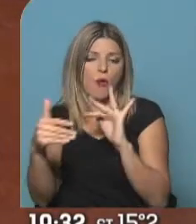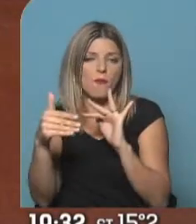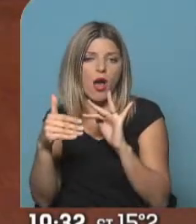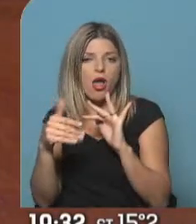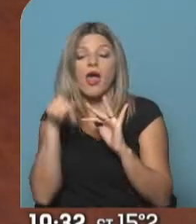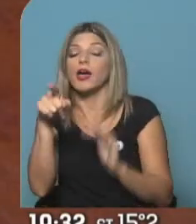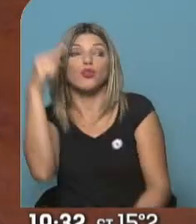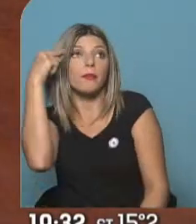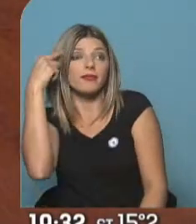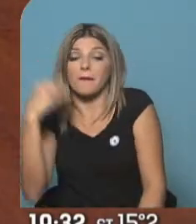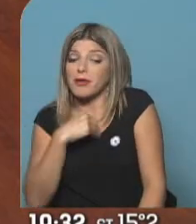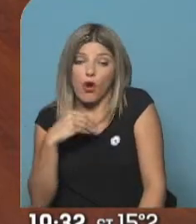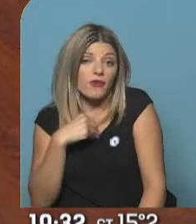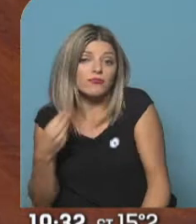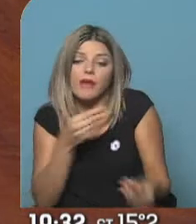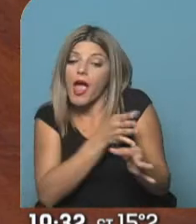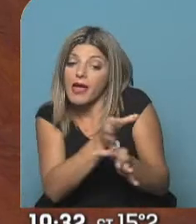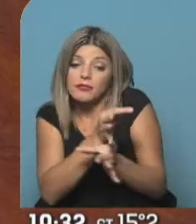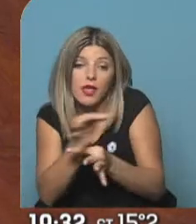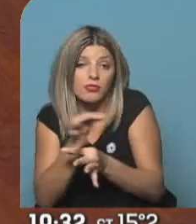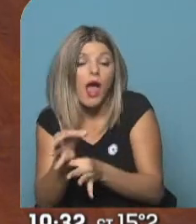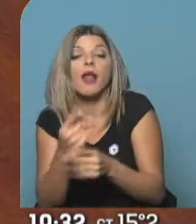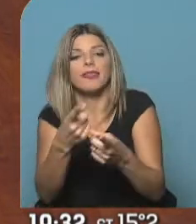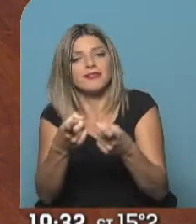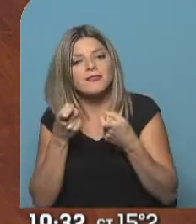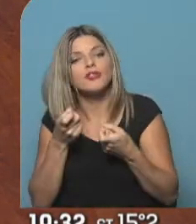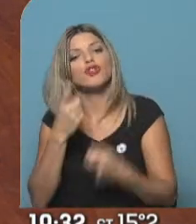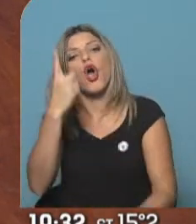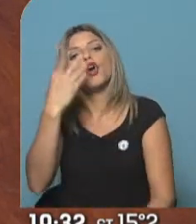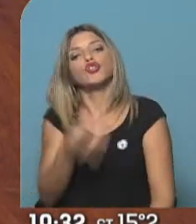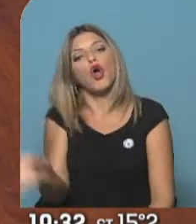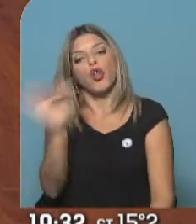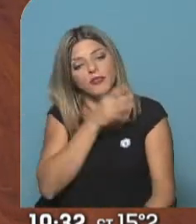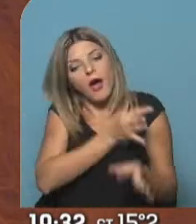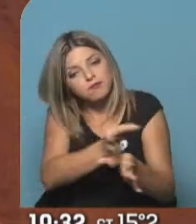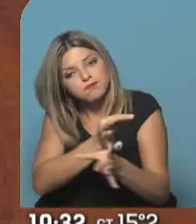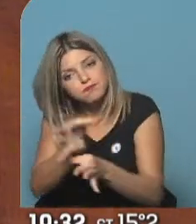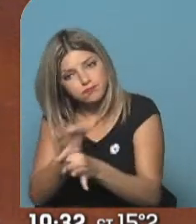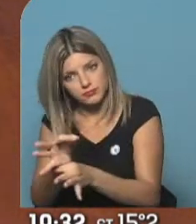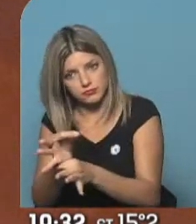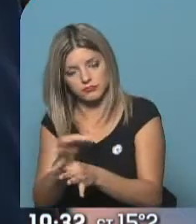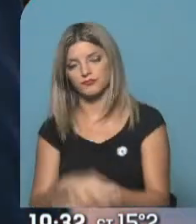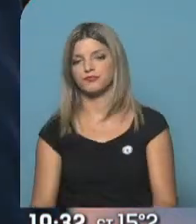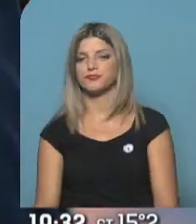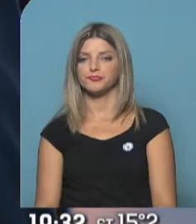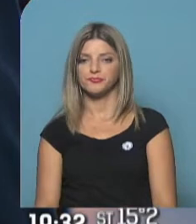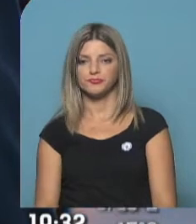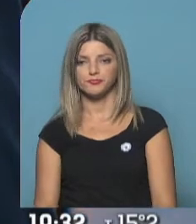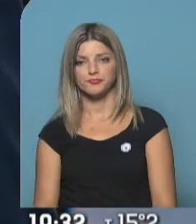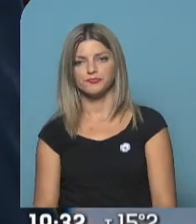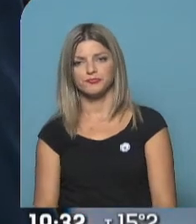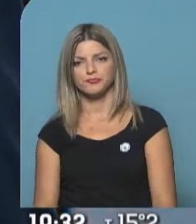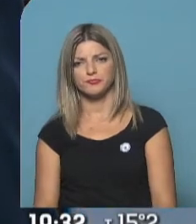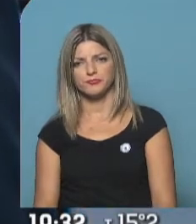dar clase y que los chicos no tienen que perder clases días de clase por un reclamo hablemos de contenidos sabemos que hubo una reunión importante